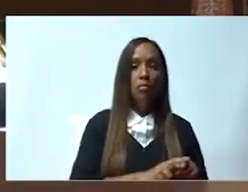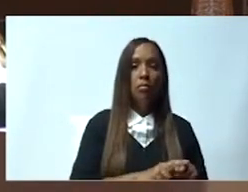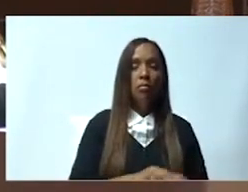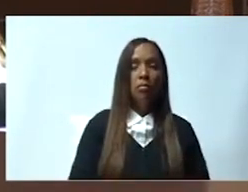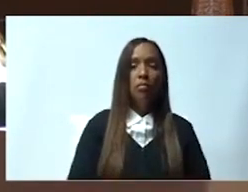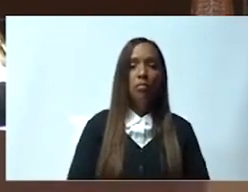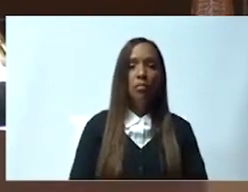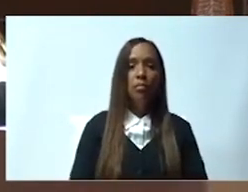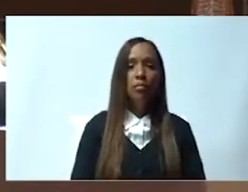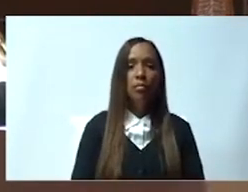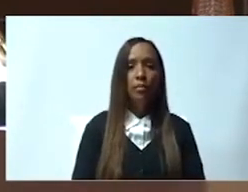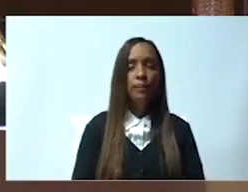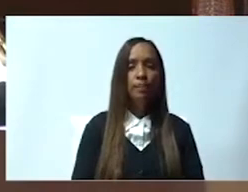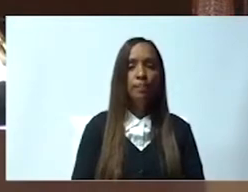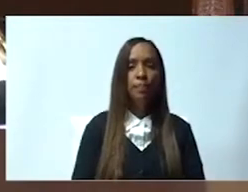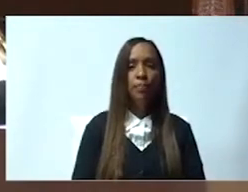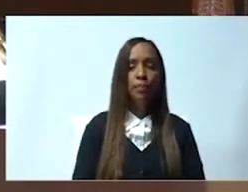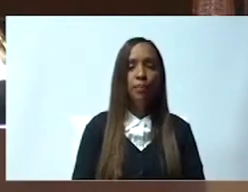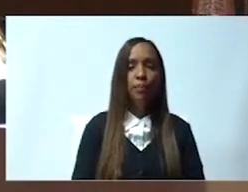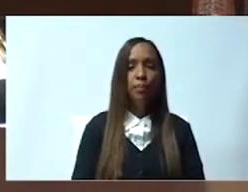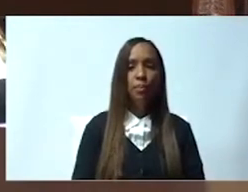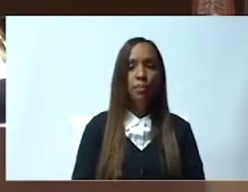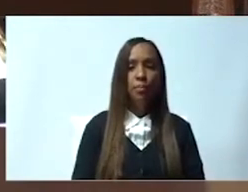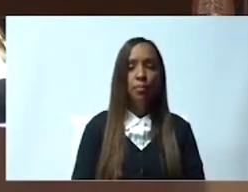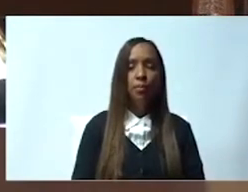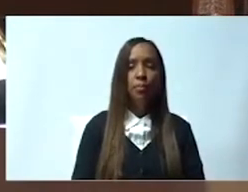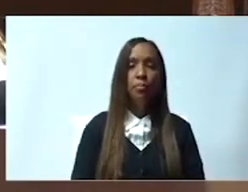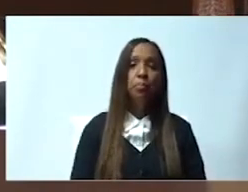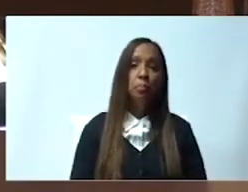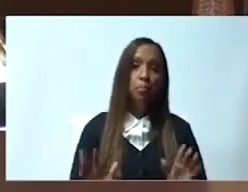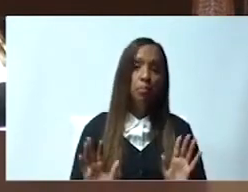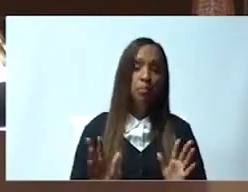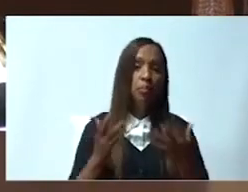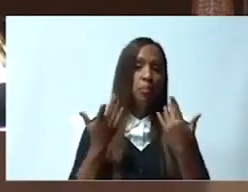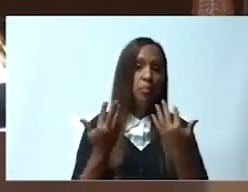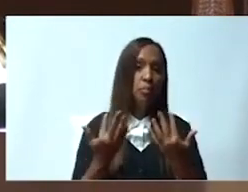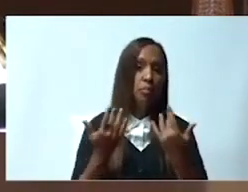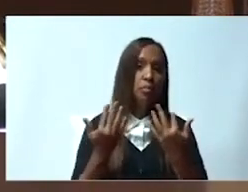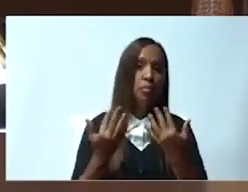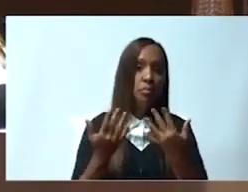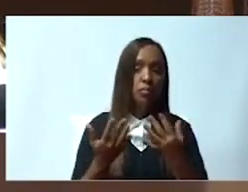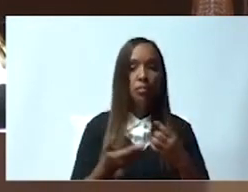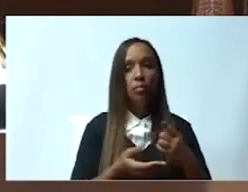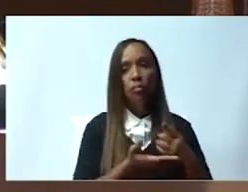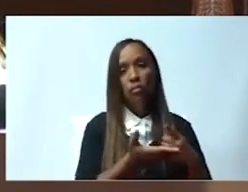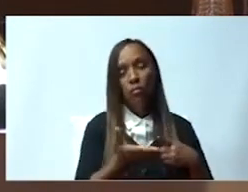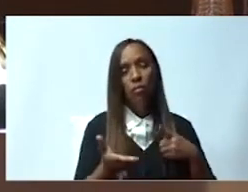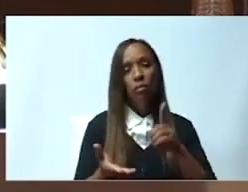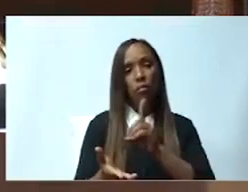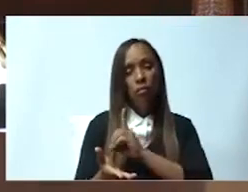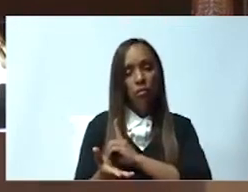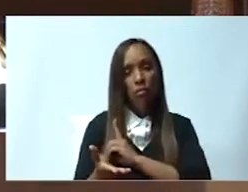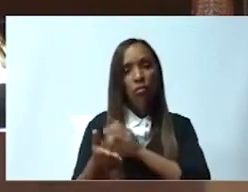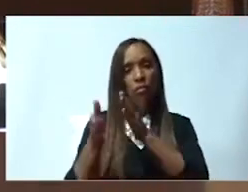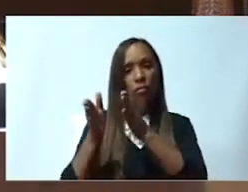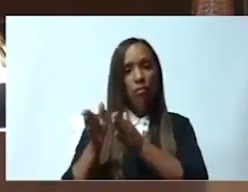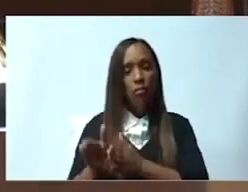Bien. Vamos a esperar que se sienten los señores diputados que están haciendo